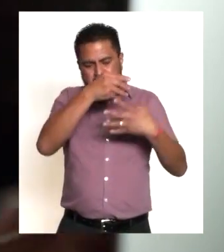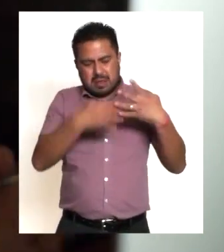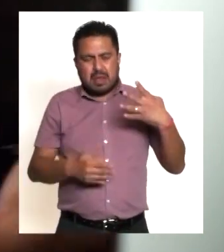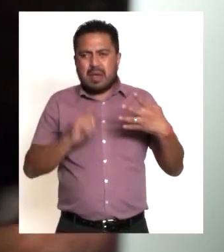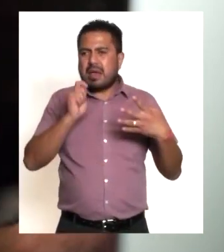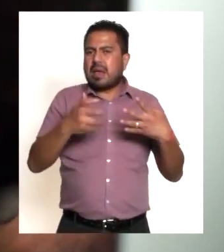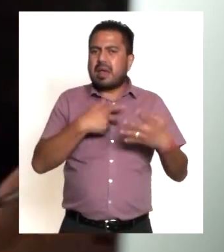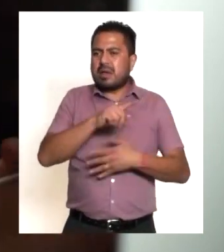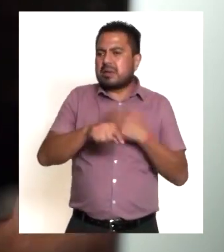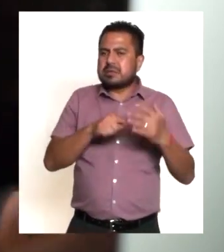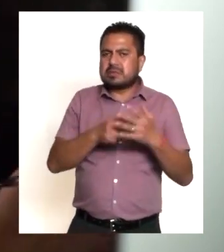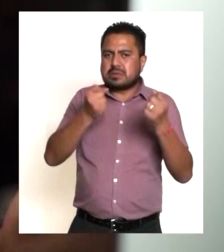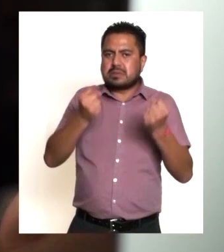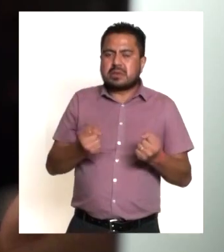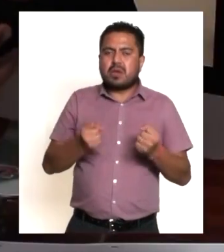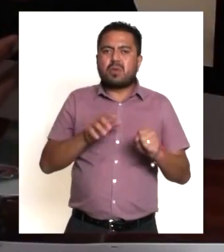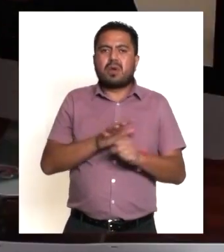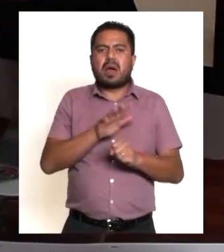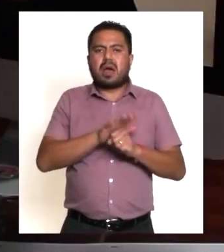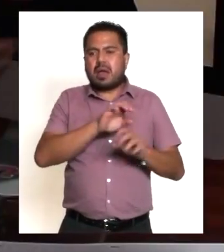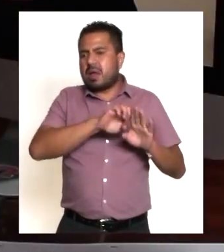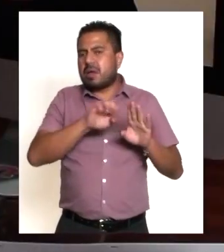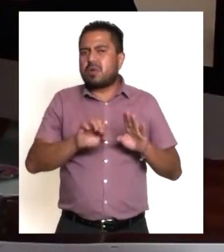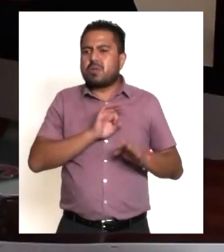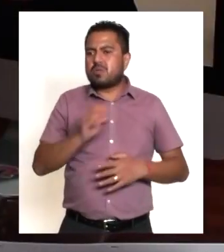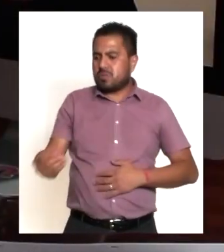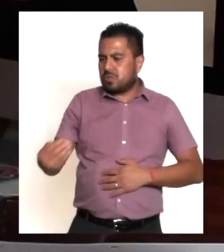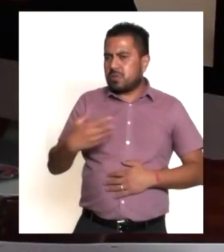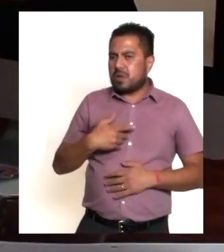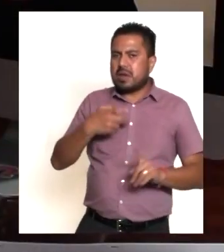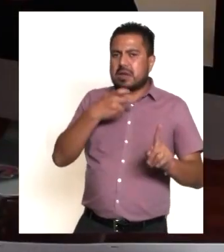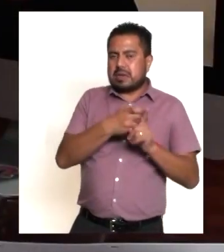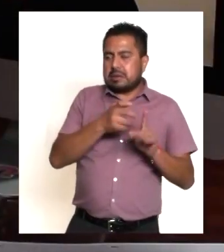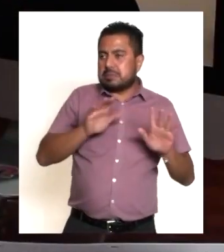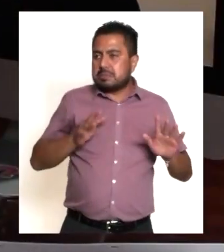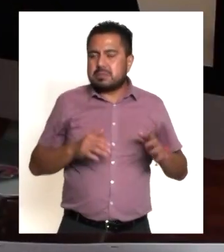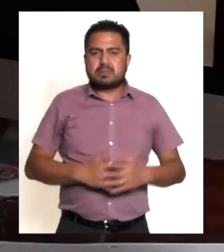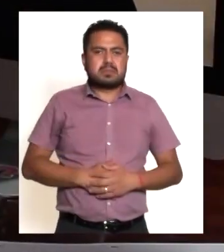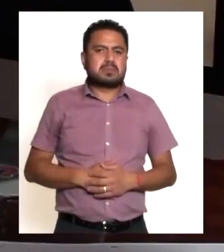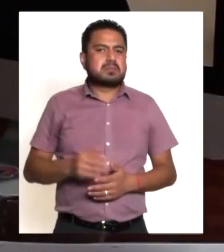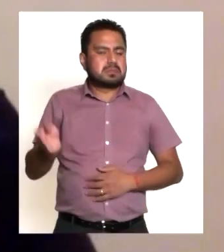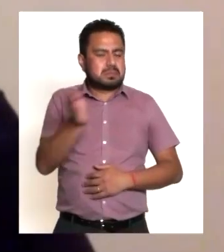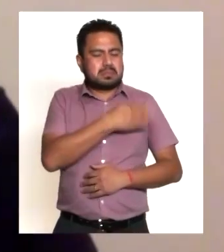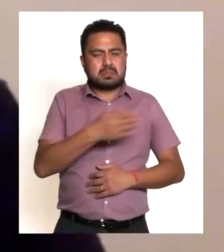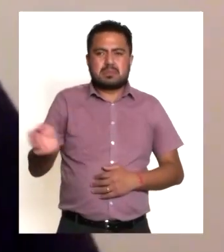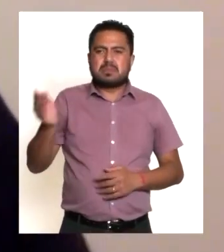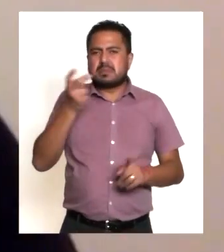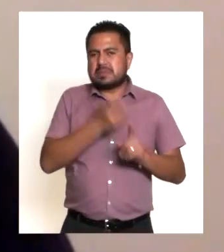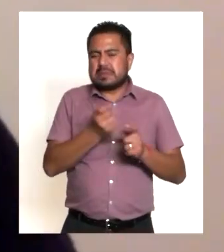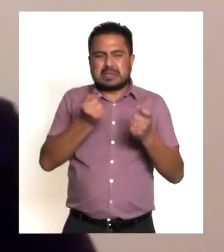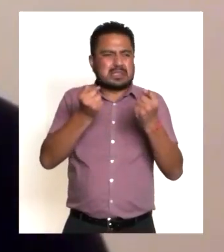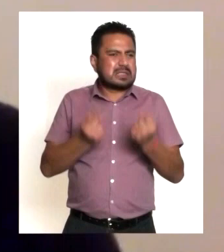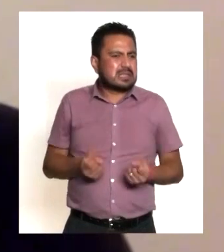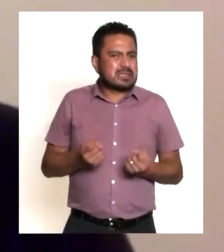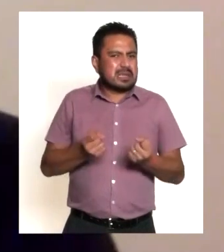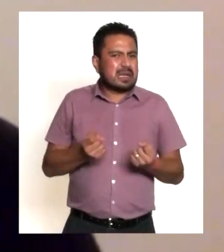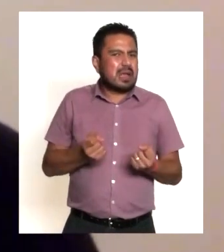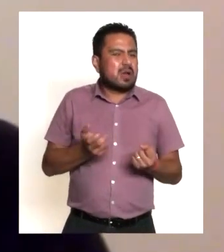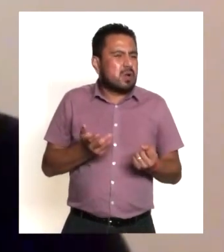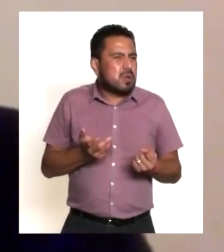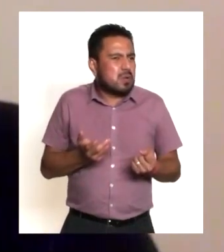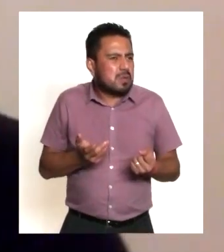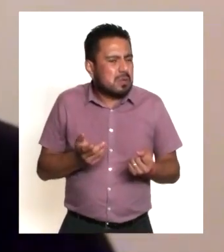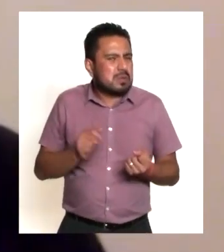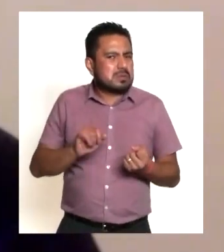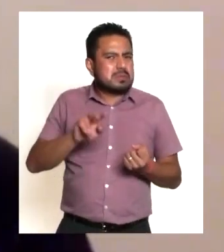¿Qué características tienen estos sitios seguros y qué ejemplos nos podrías dar de estos sitios? Bueno, mira, eso de seguros, ojalá